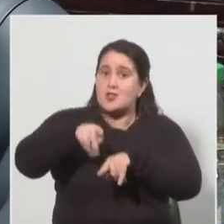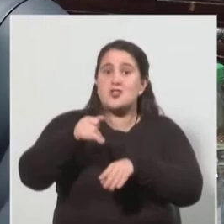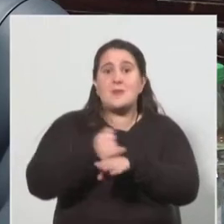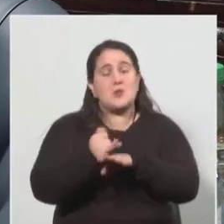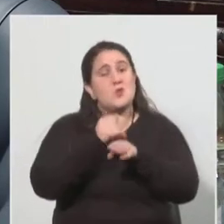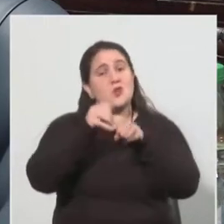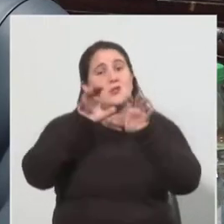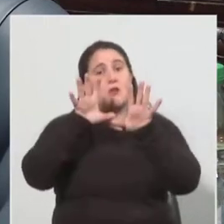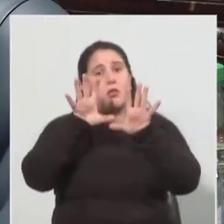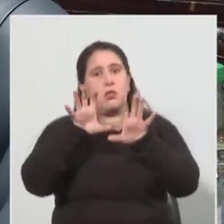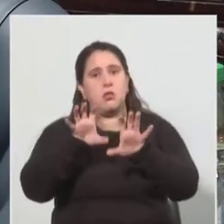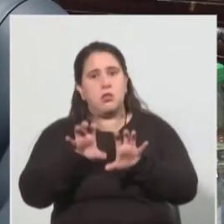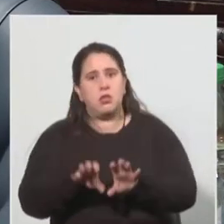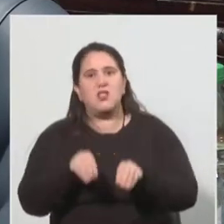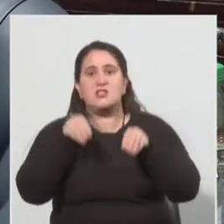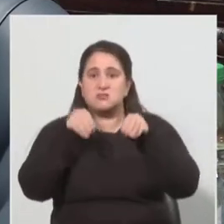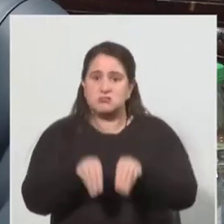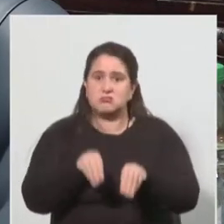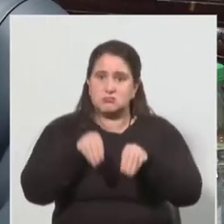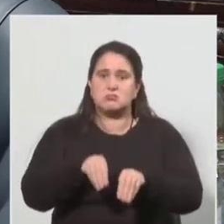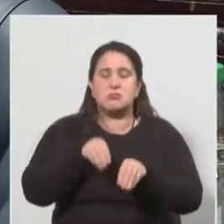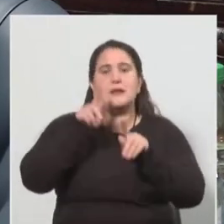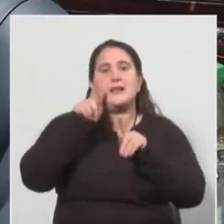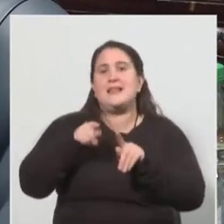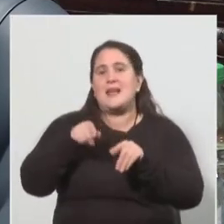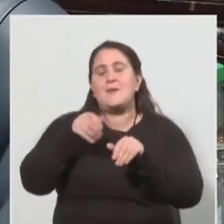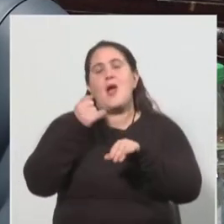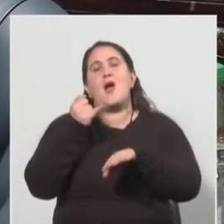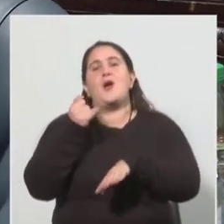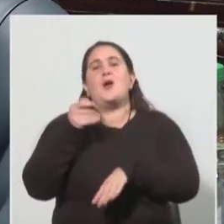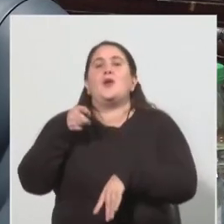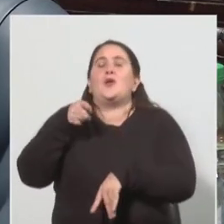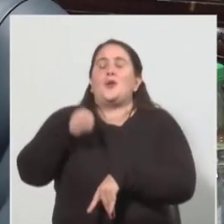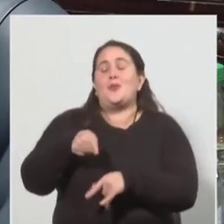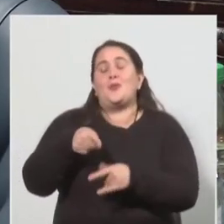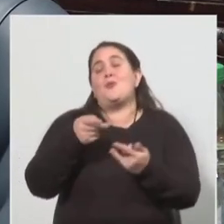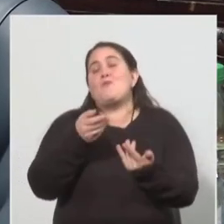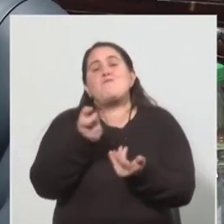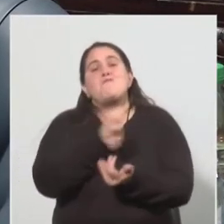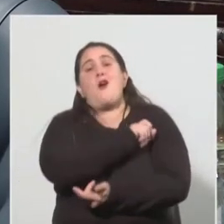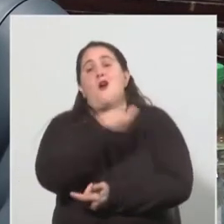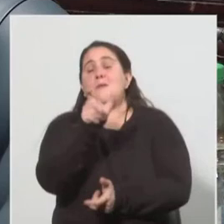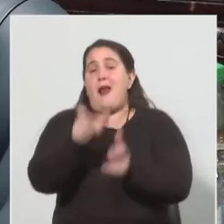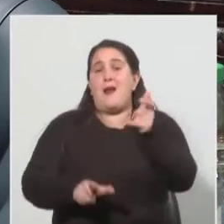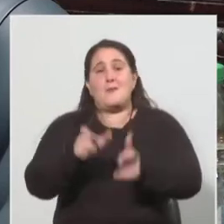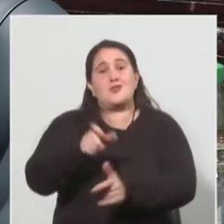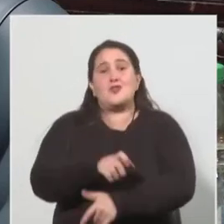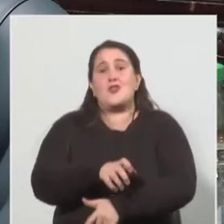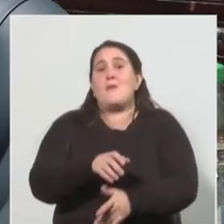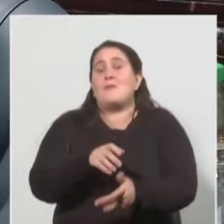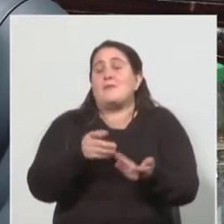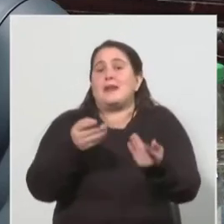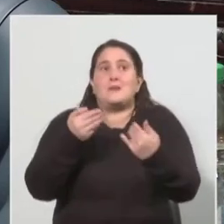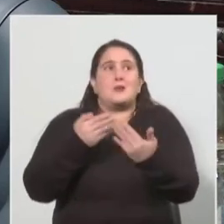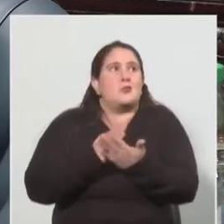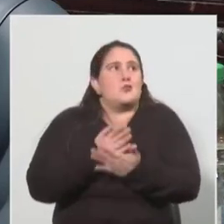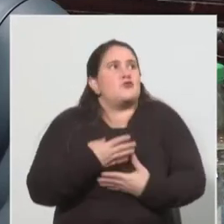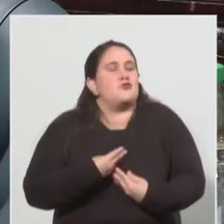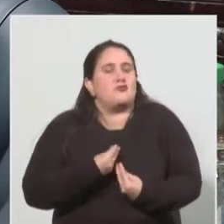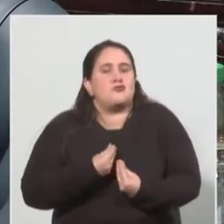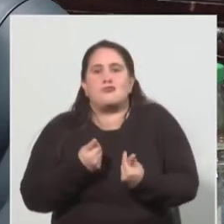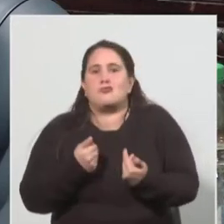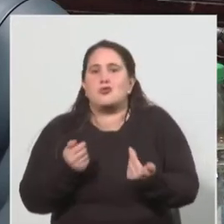al ciudadano de a pie, especialmente a los más vulnerables que lo sufren cotidianamente en carne